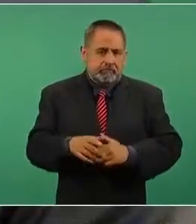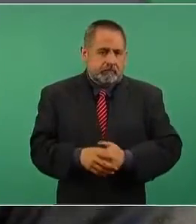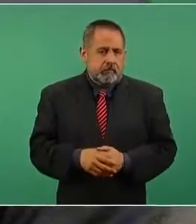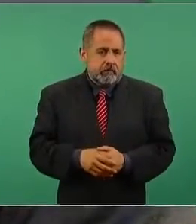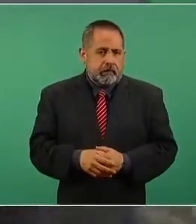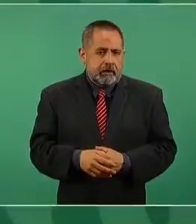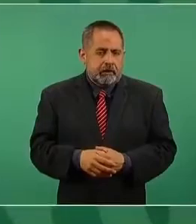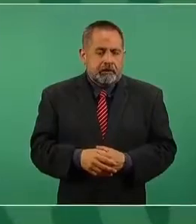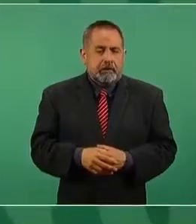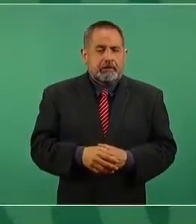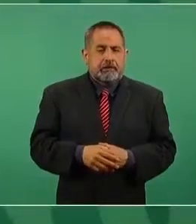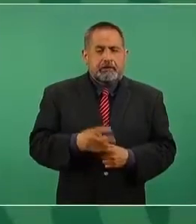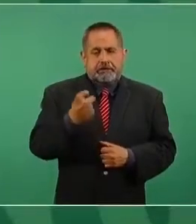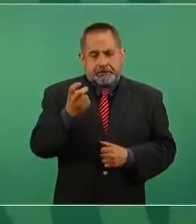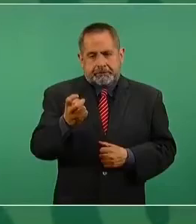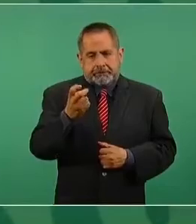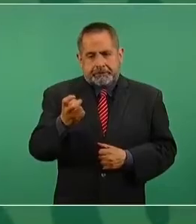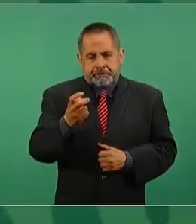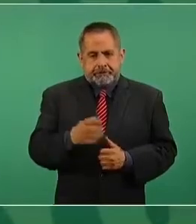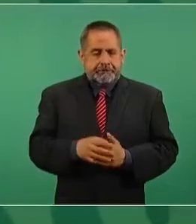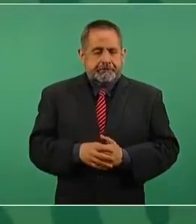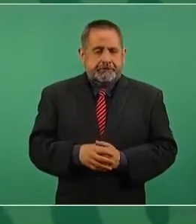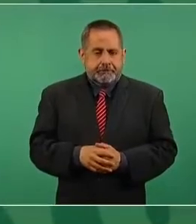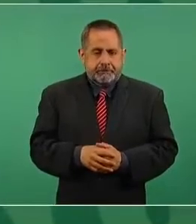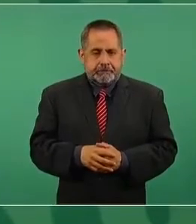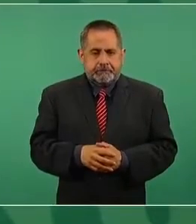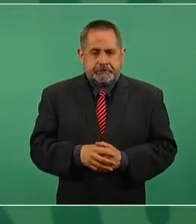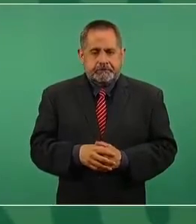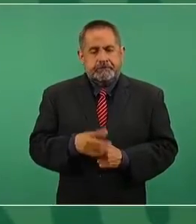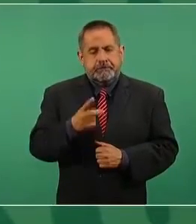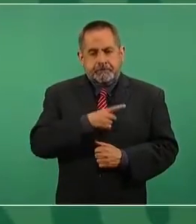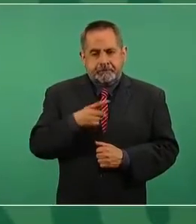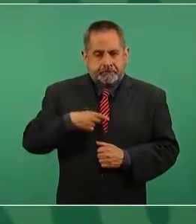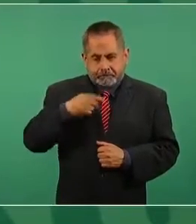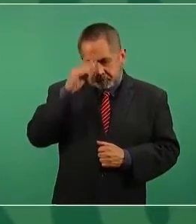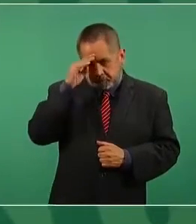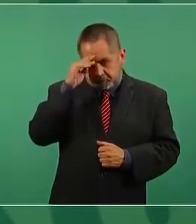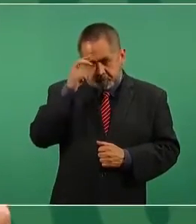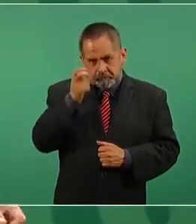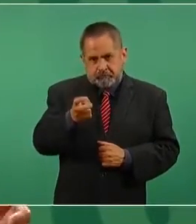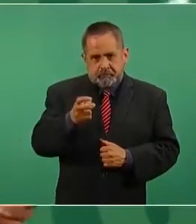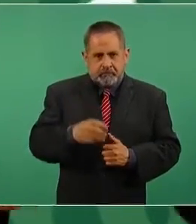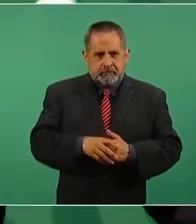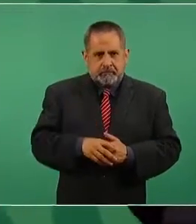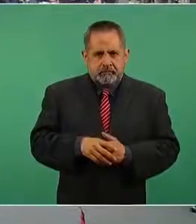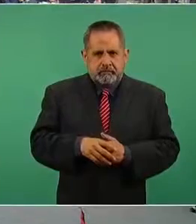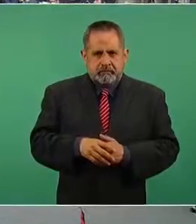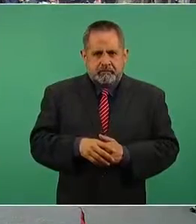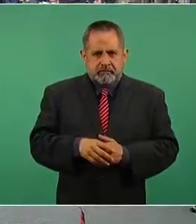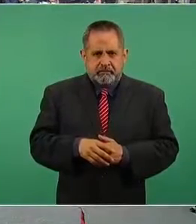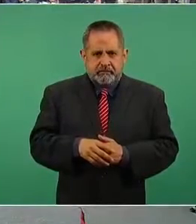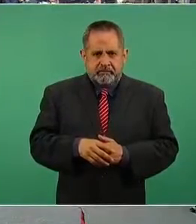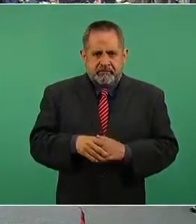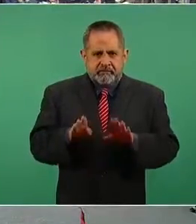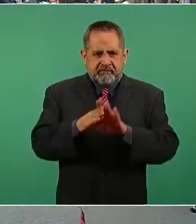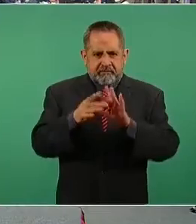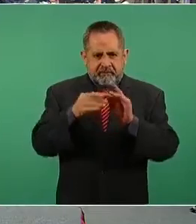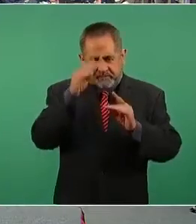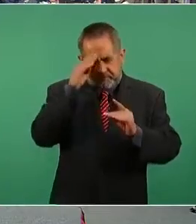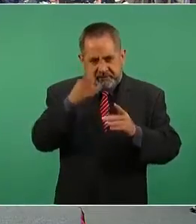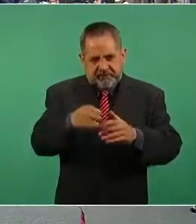Entonces, eso es lo que se tiene que tomar